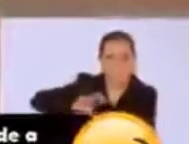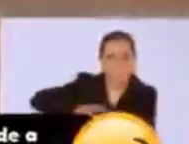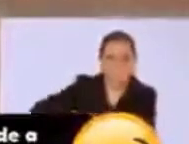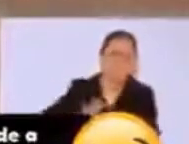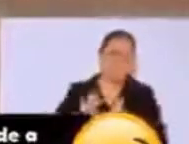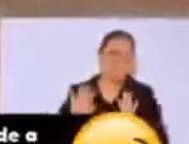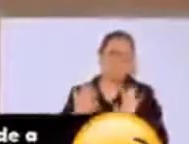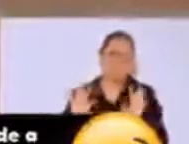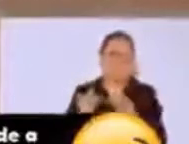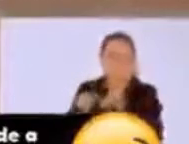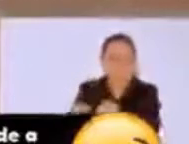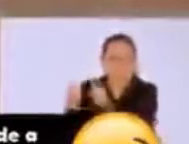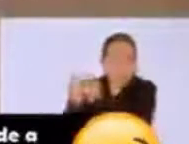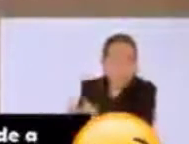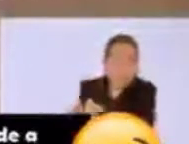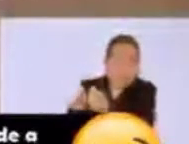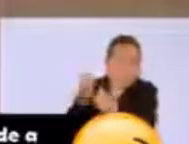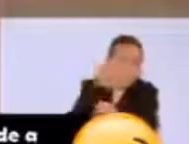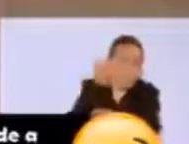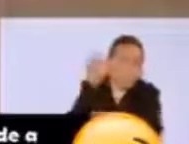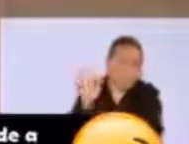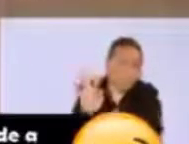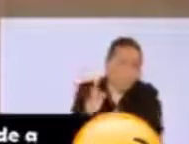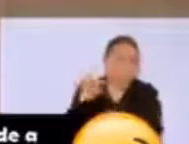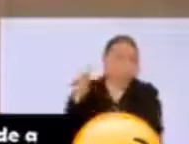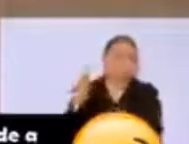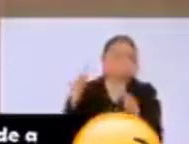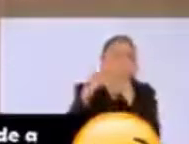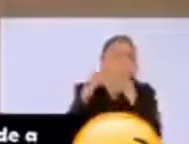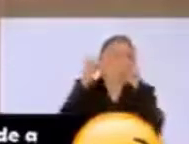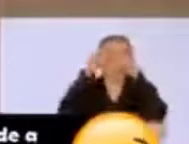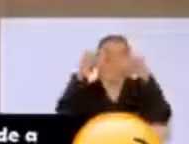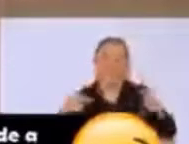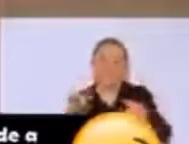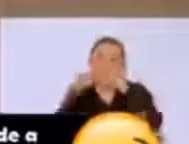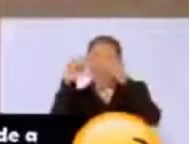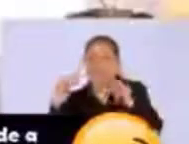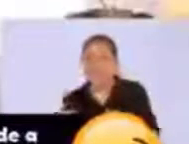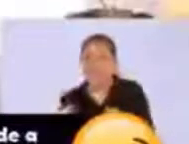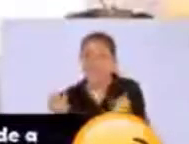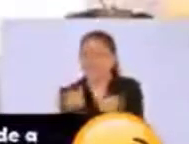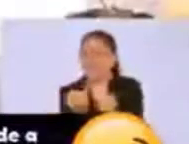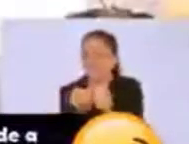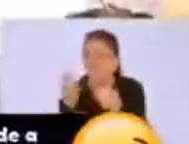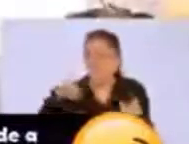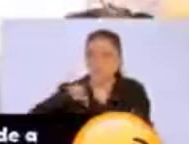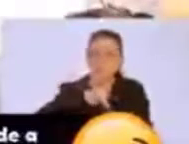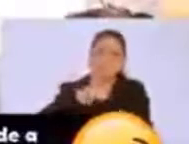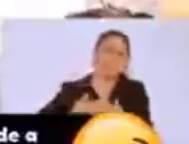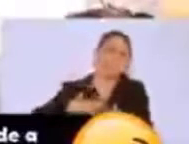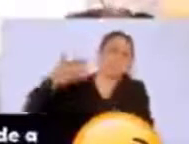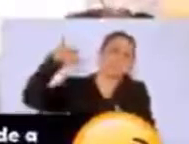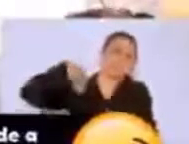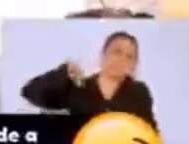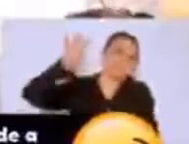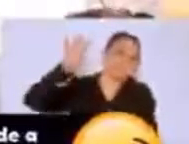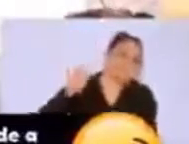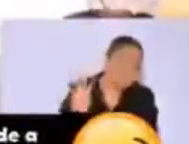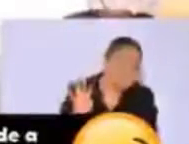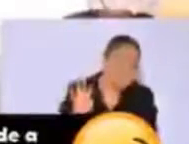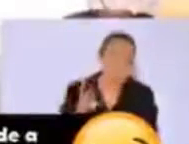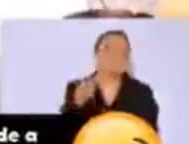ahí en sus casas de campaña como nosotros lo hicimos. Ojalá